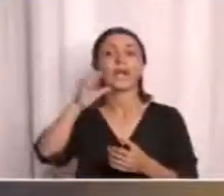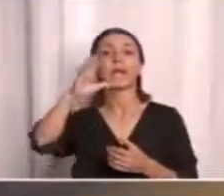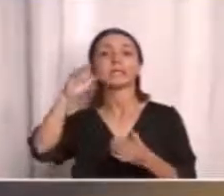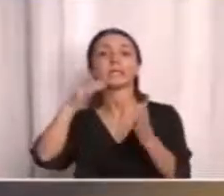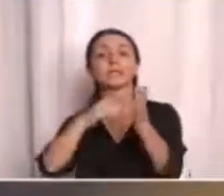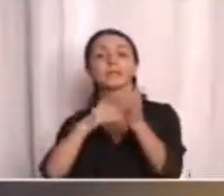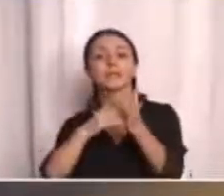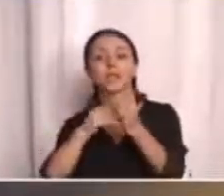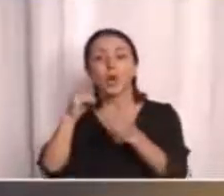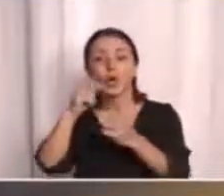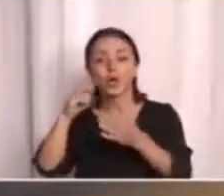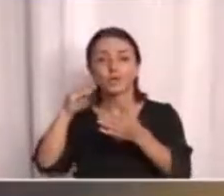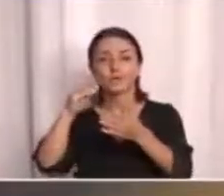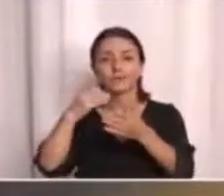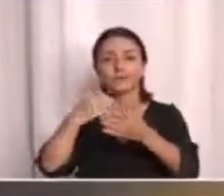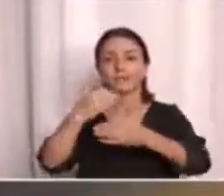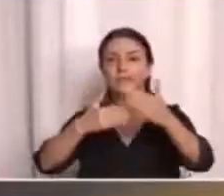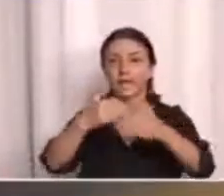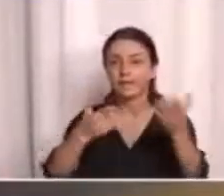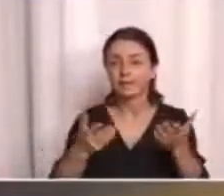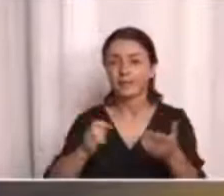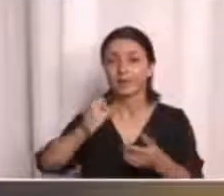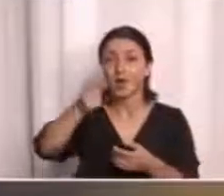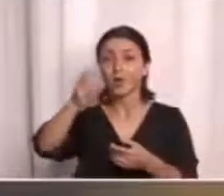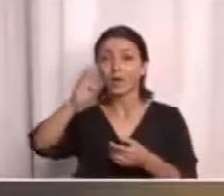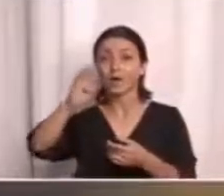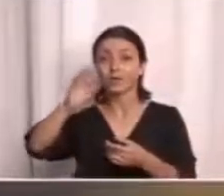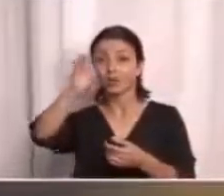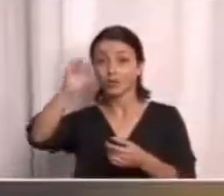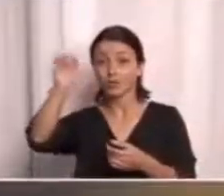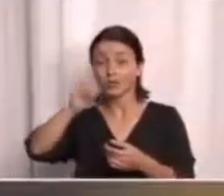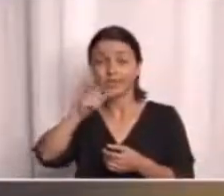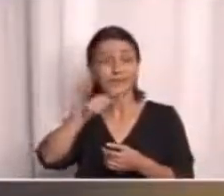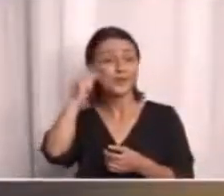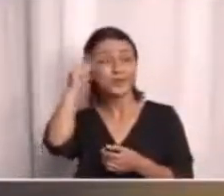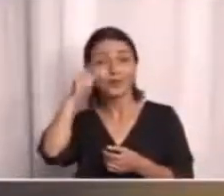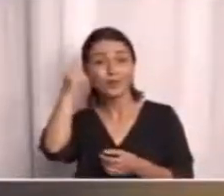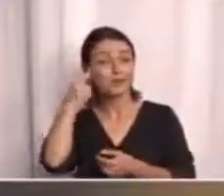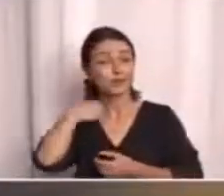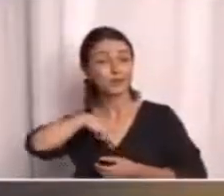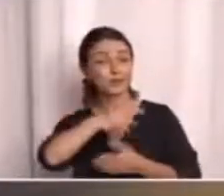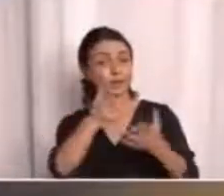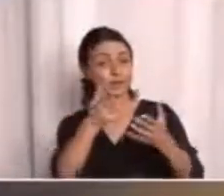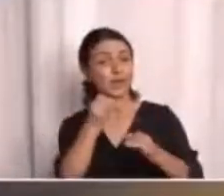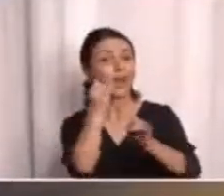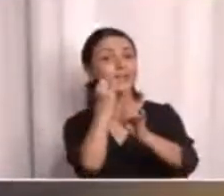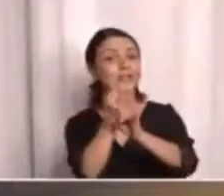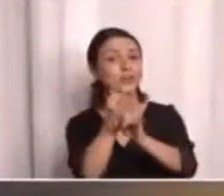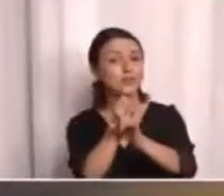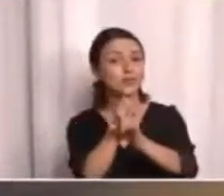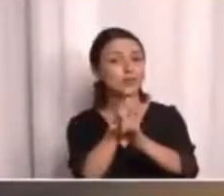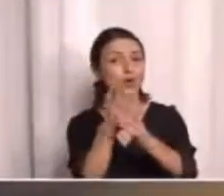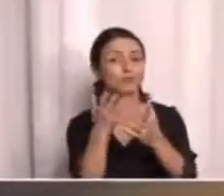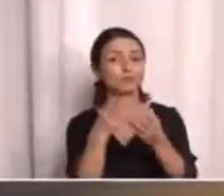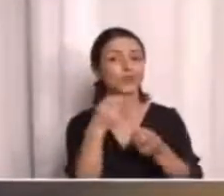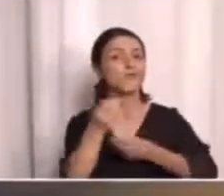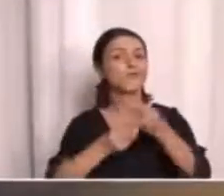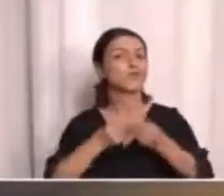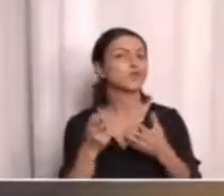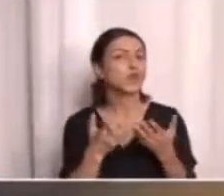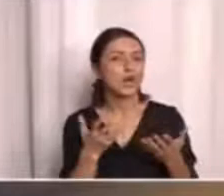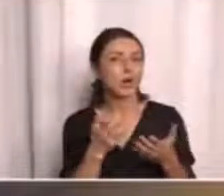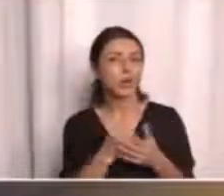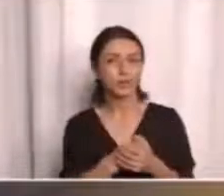gastos administrativos, al 14%. Ese no es el Estado que nosotros queremos. La institución está diseñada para estar